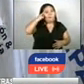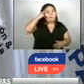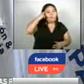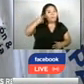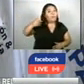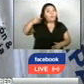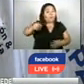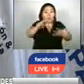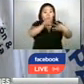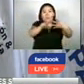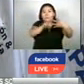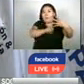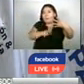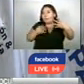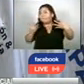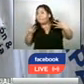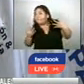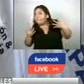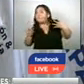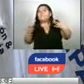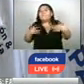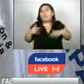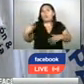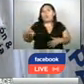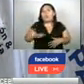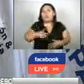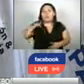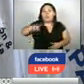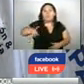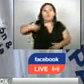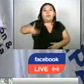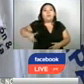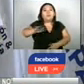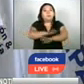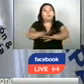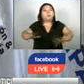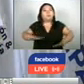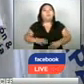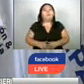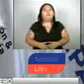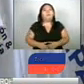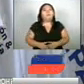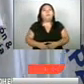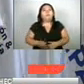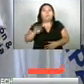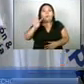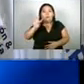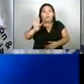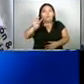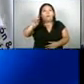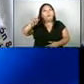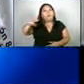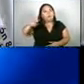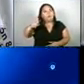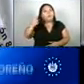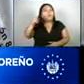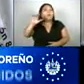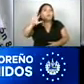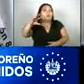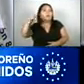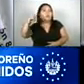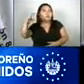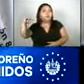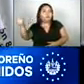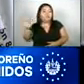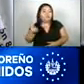las próximas dos semanas, estaríamos cerrando este 2021 con más de 4 millones y medio